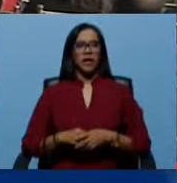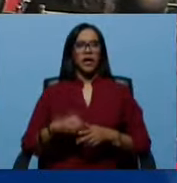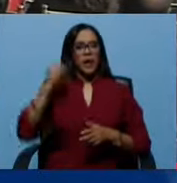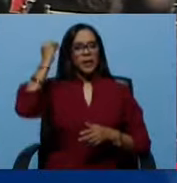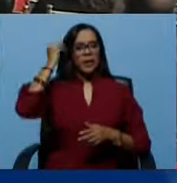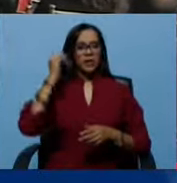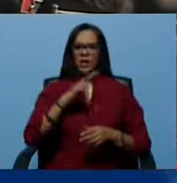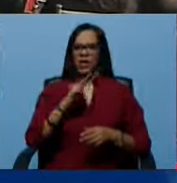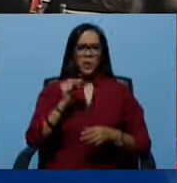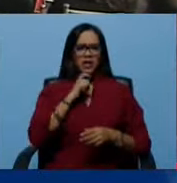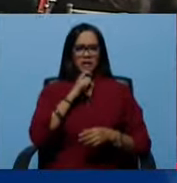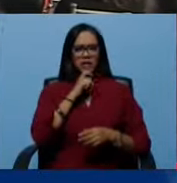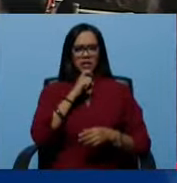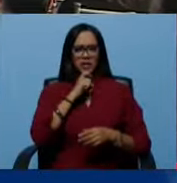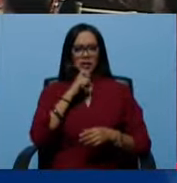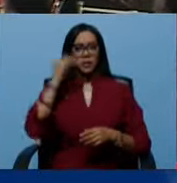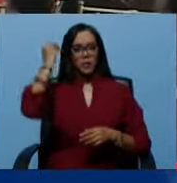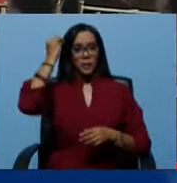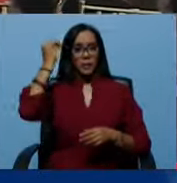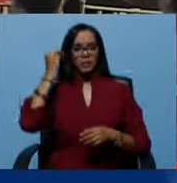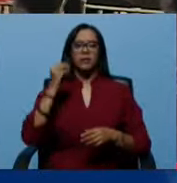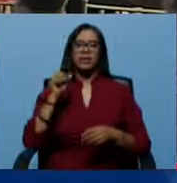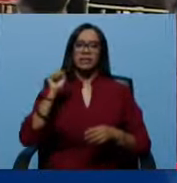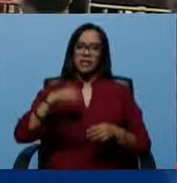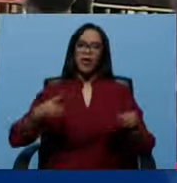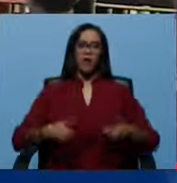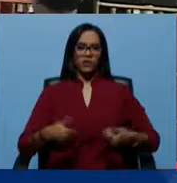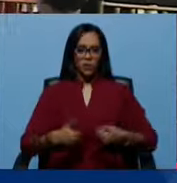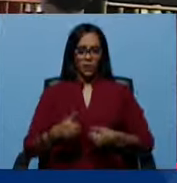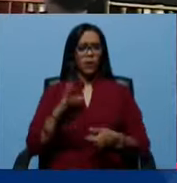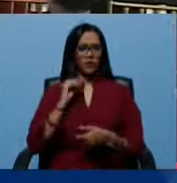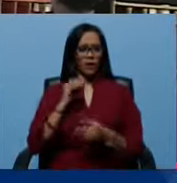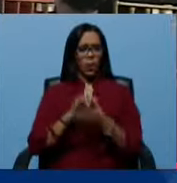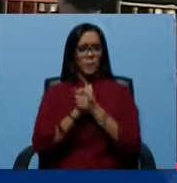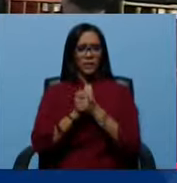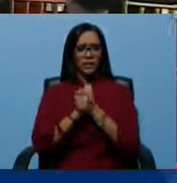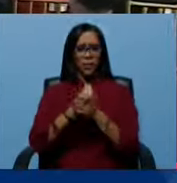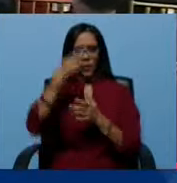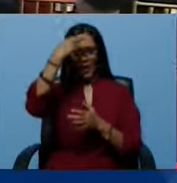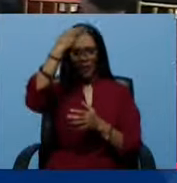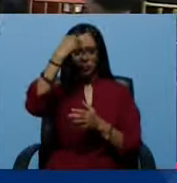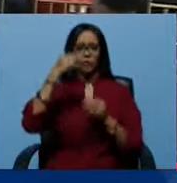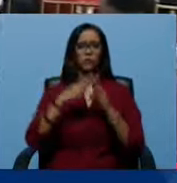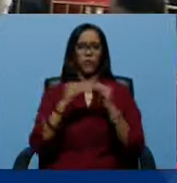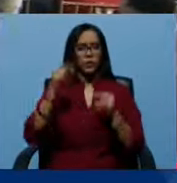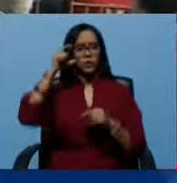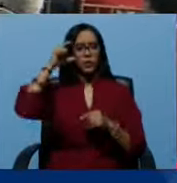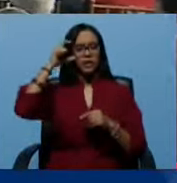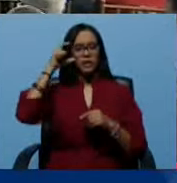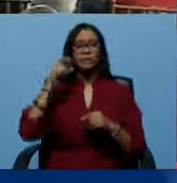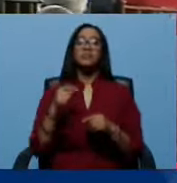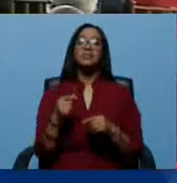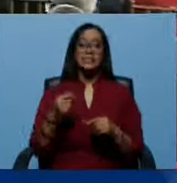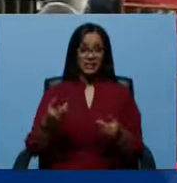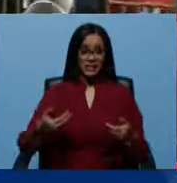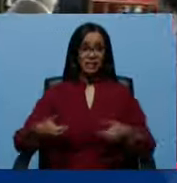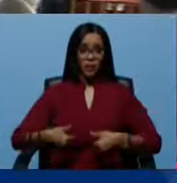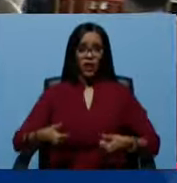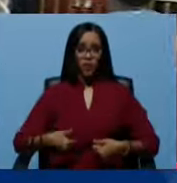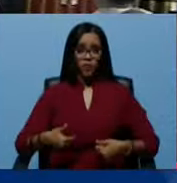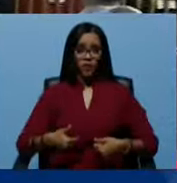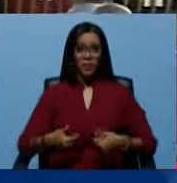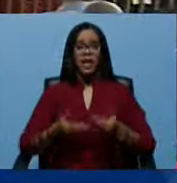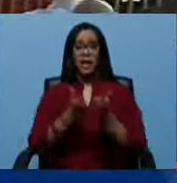difícil. Yo creo que si nos empeñamos, lo estaba hablando con el compañero Héctor Rodríguez todos estos días, si nos empeñamos en